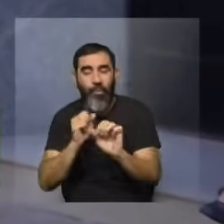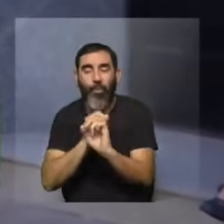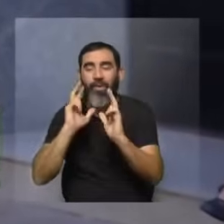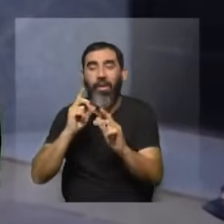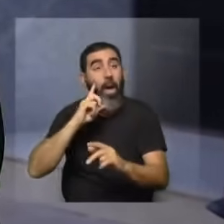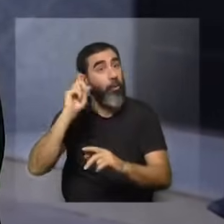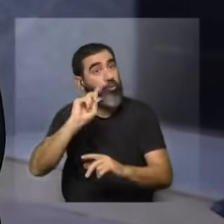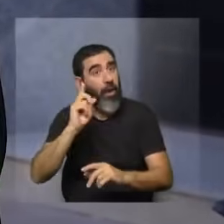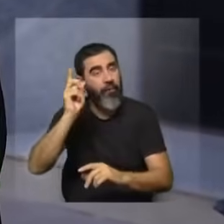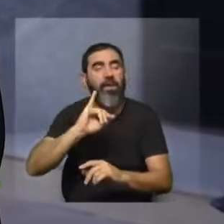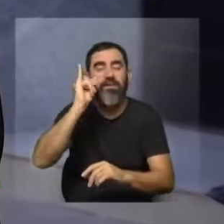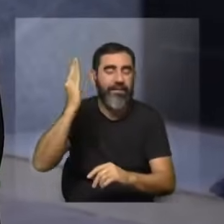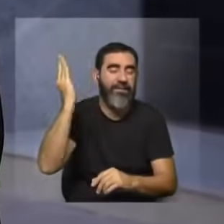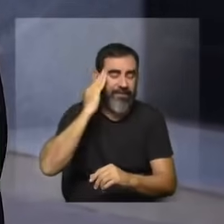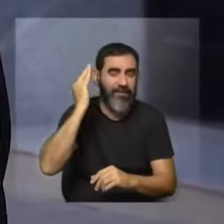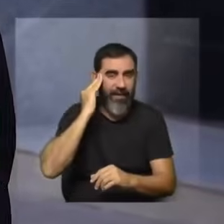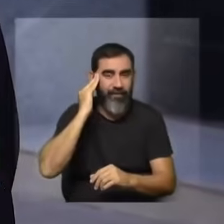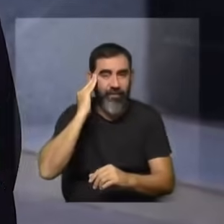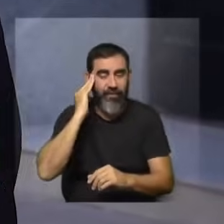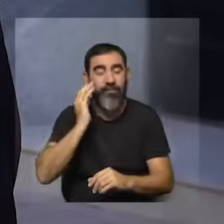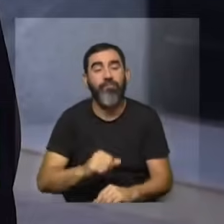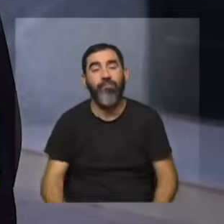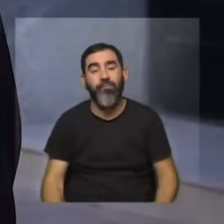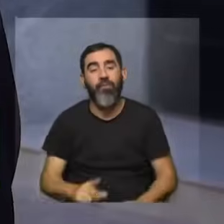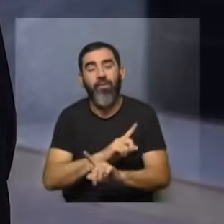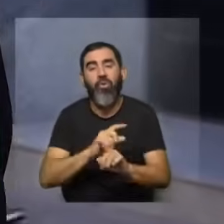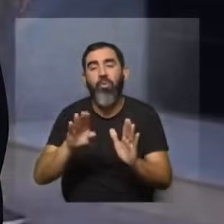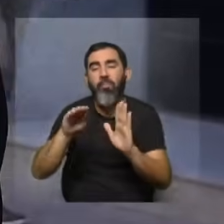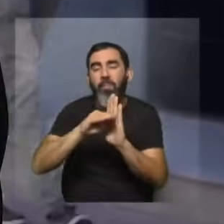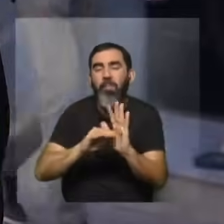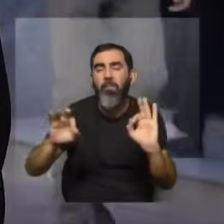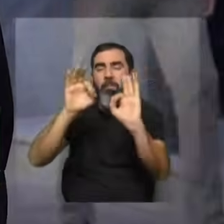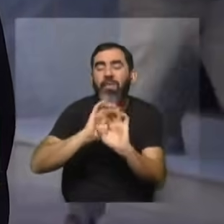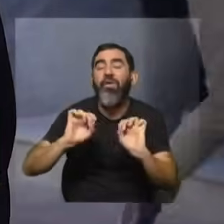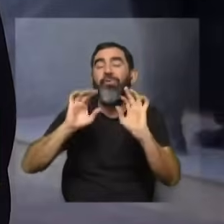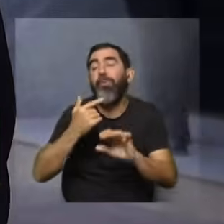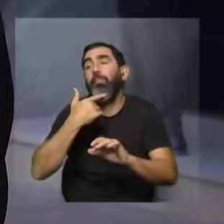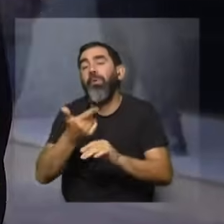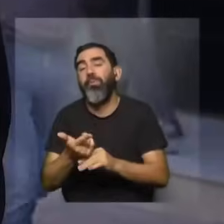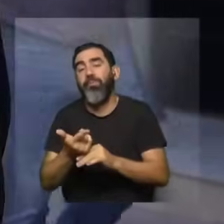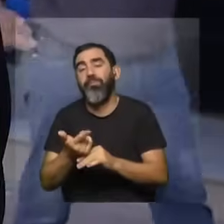en conocimiento. Es más, ni siquiera tomaron una medida nada más que era, por ejemplo,